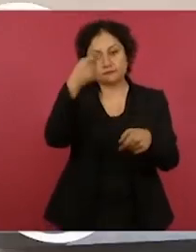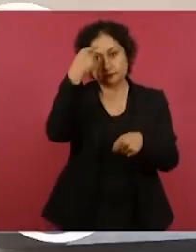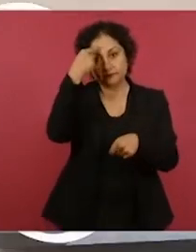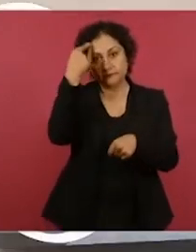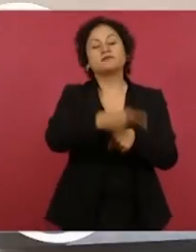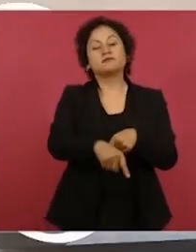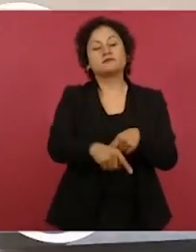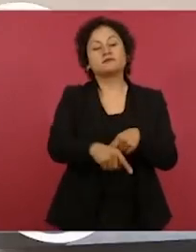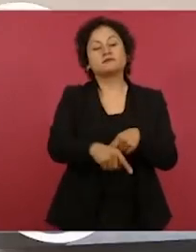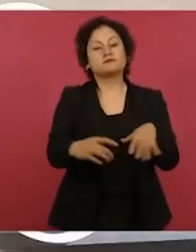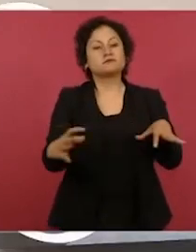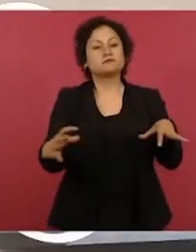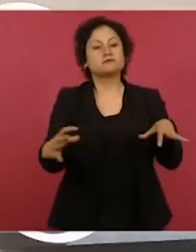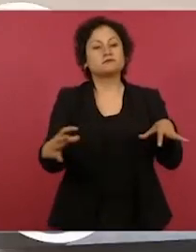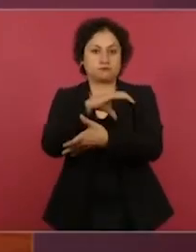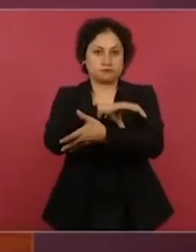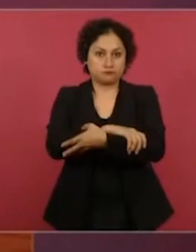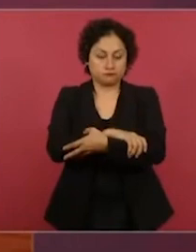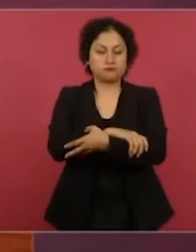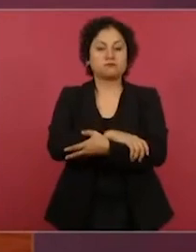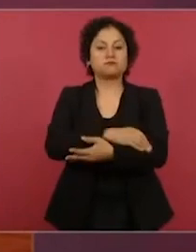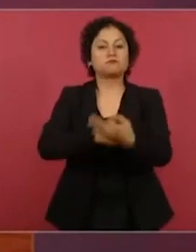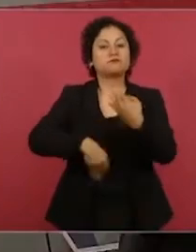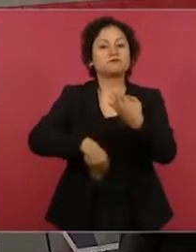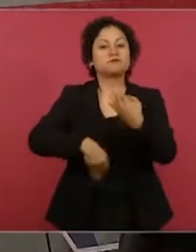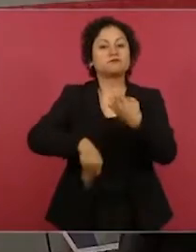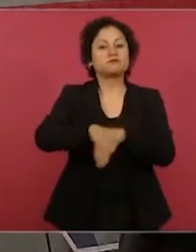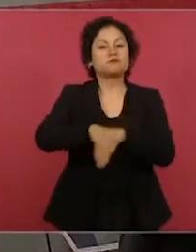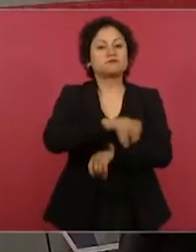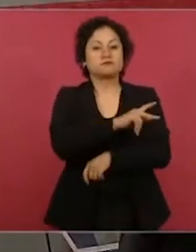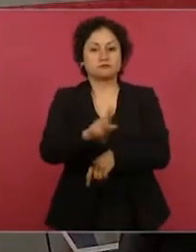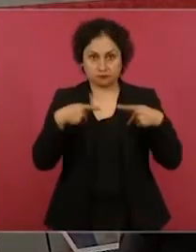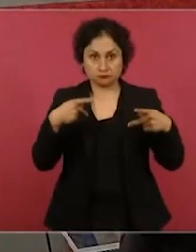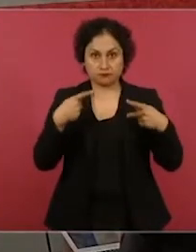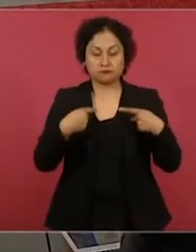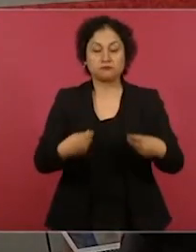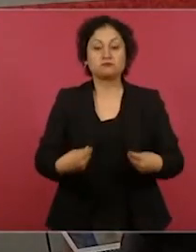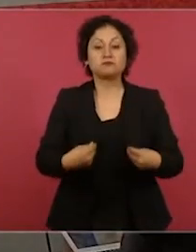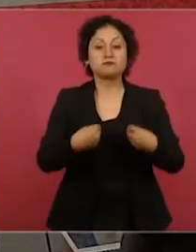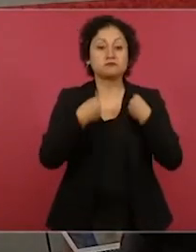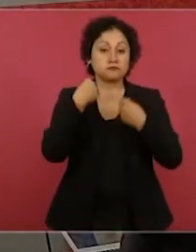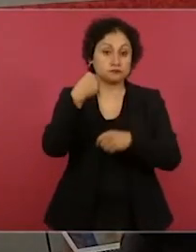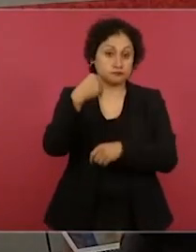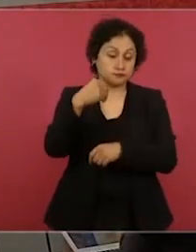los hermanos damnificados de las costas de Guerrero.